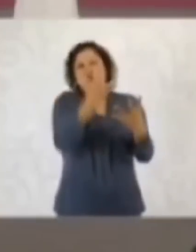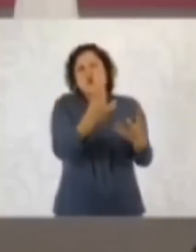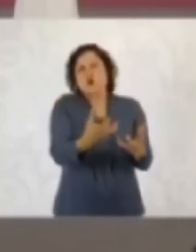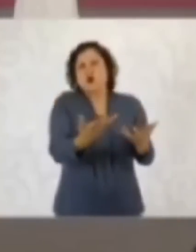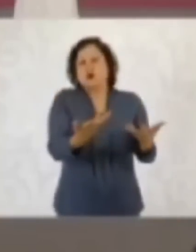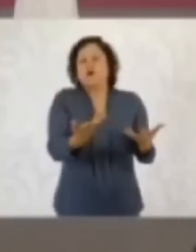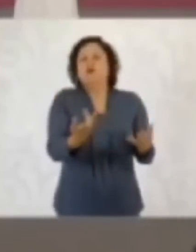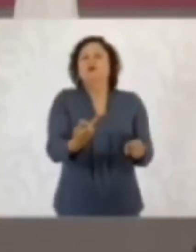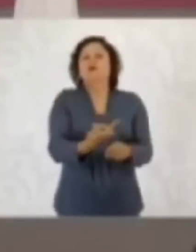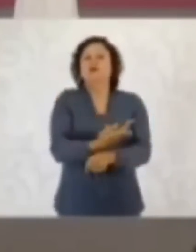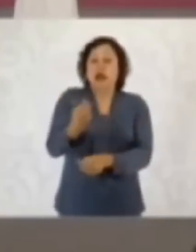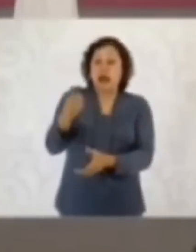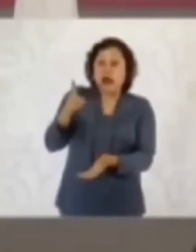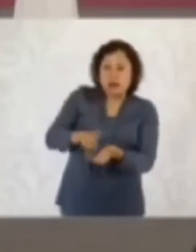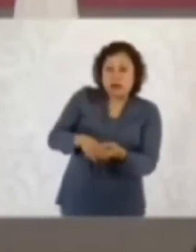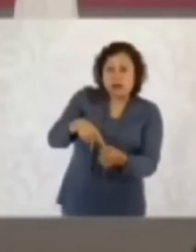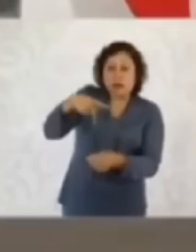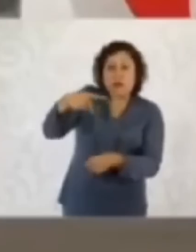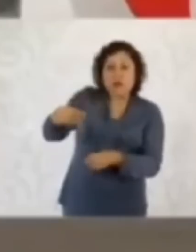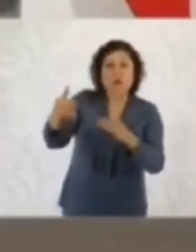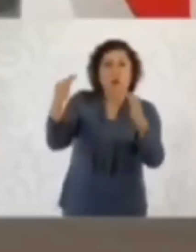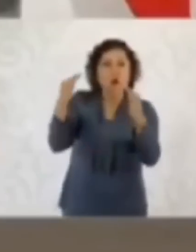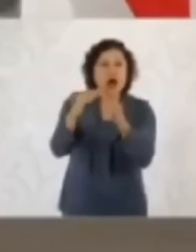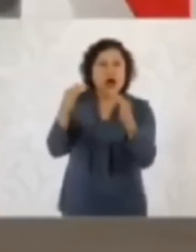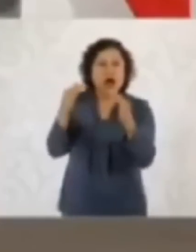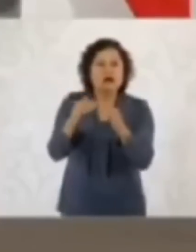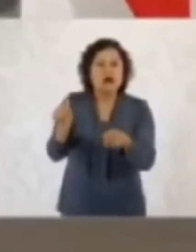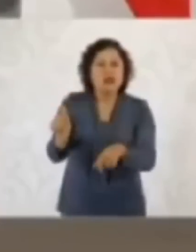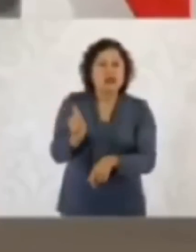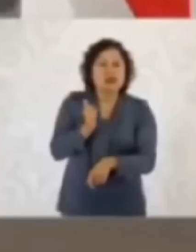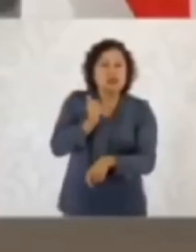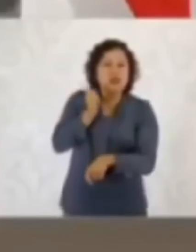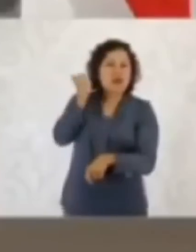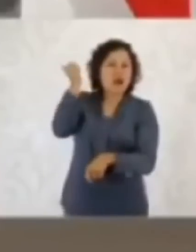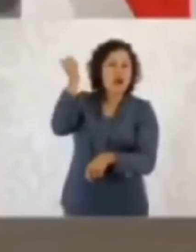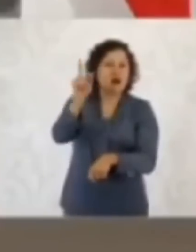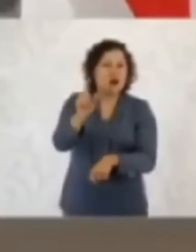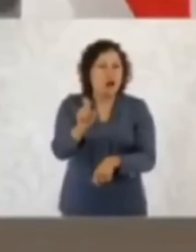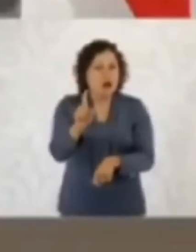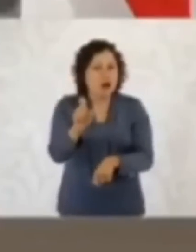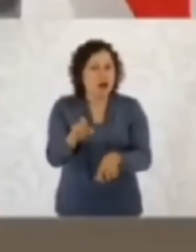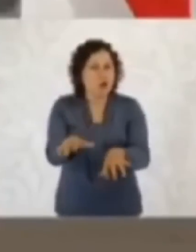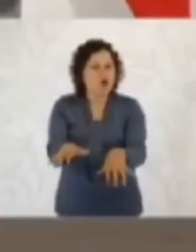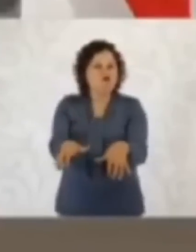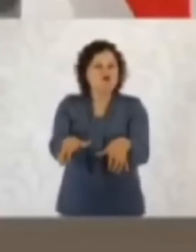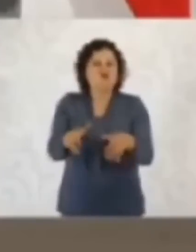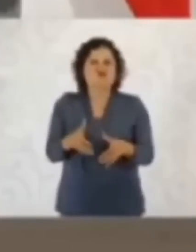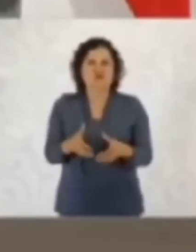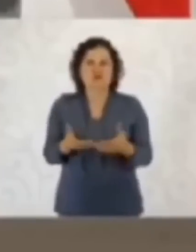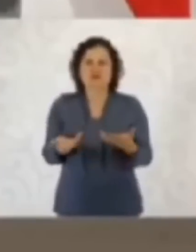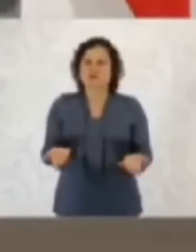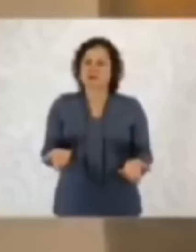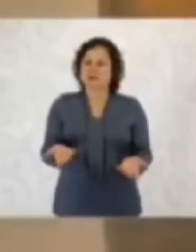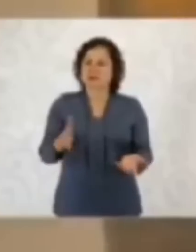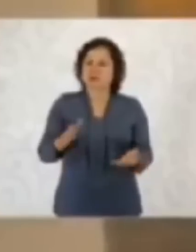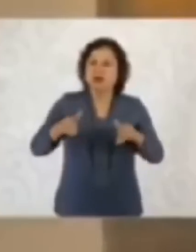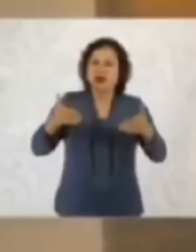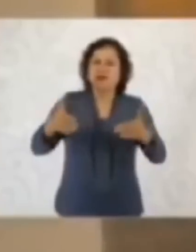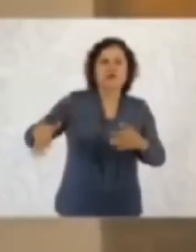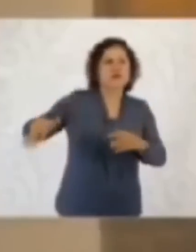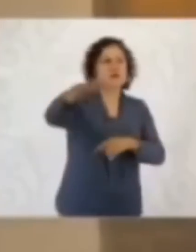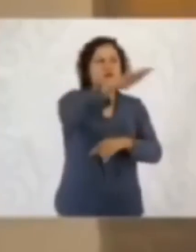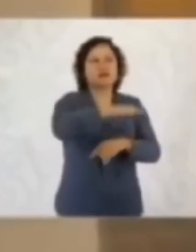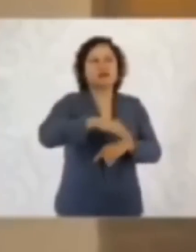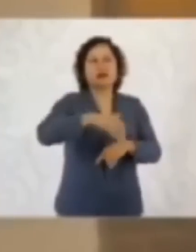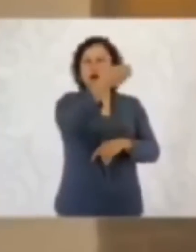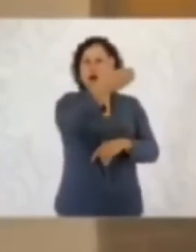haya un exgobernador que intente beneficiarse cuando hay un gran número de productores que no pueden